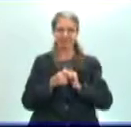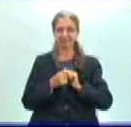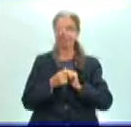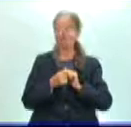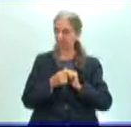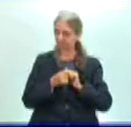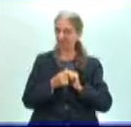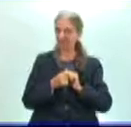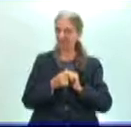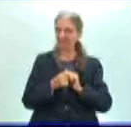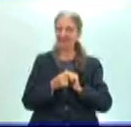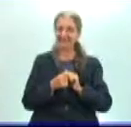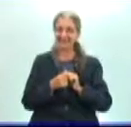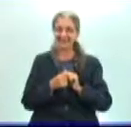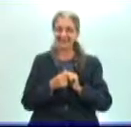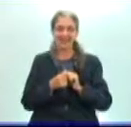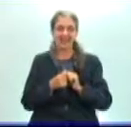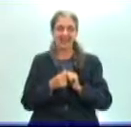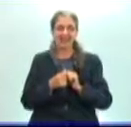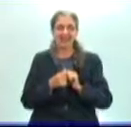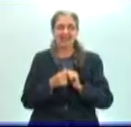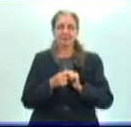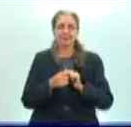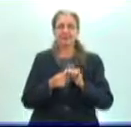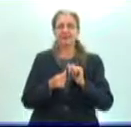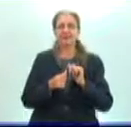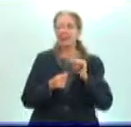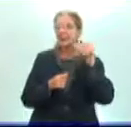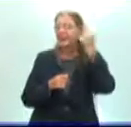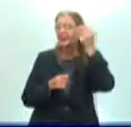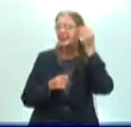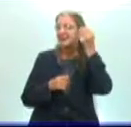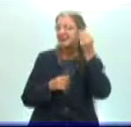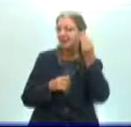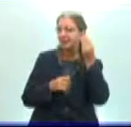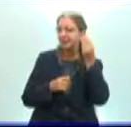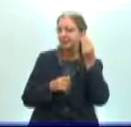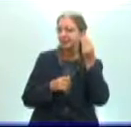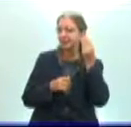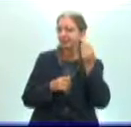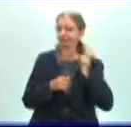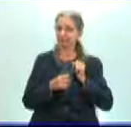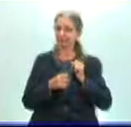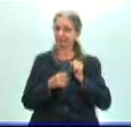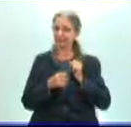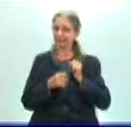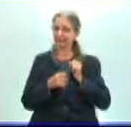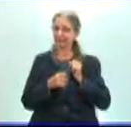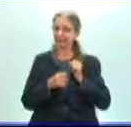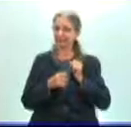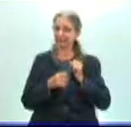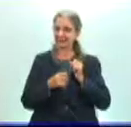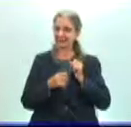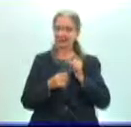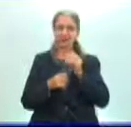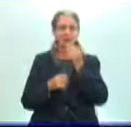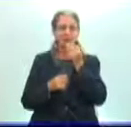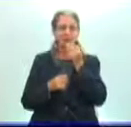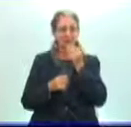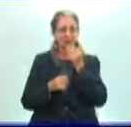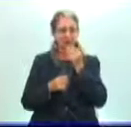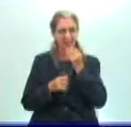¿verdad? Pero bien, ¿han pensado ustedes que pueden